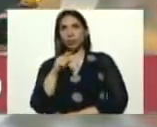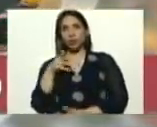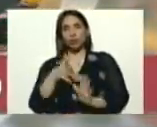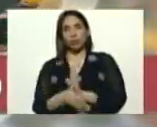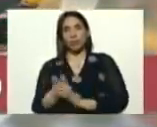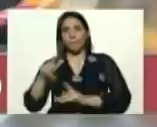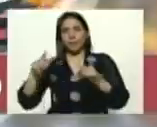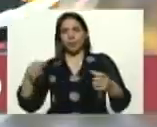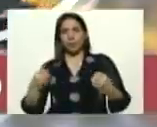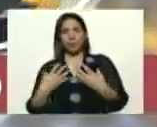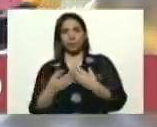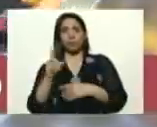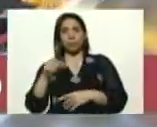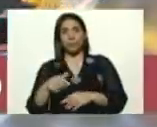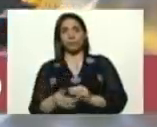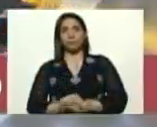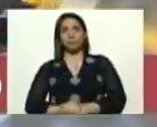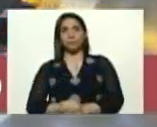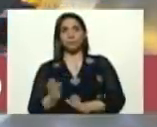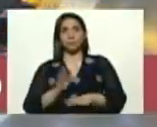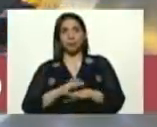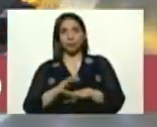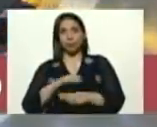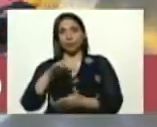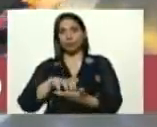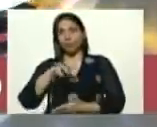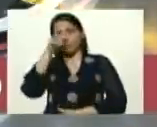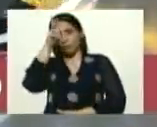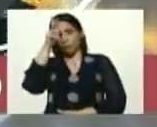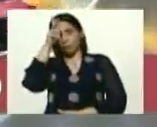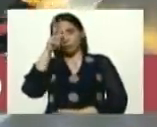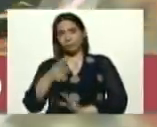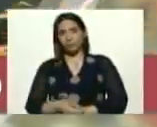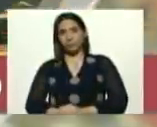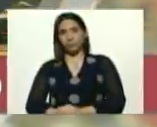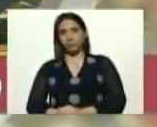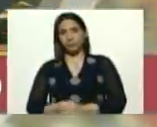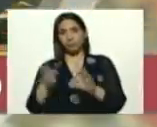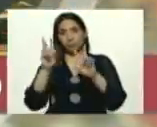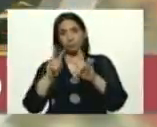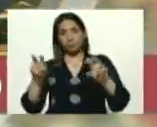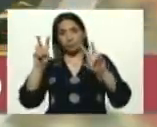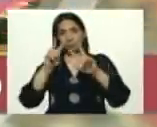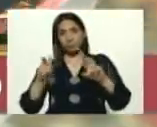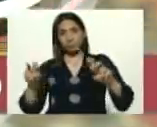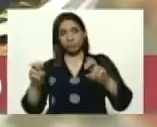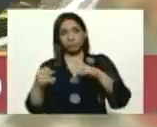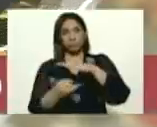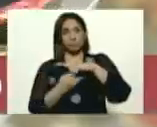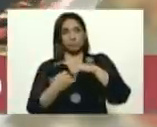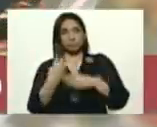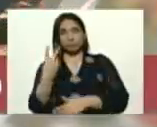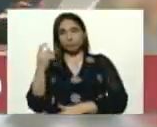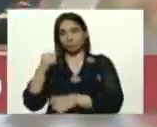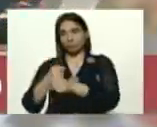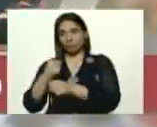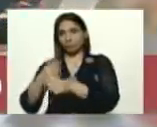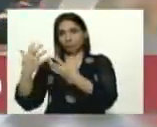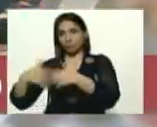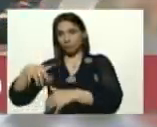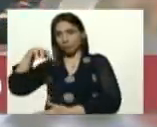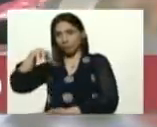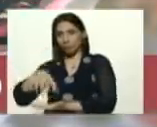casos. Igual manera pasó en el estado Falcón, en despistajes institucionales, dos trabajadores de una empresa del